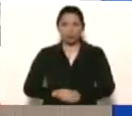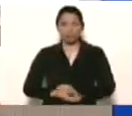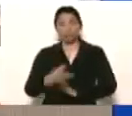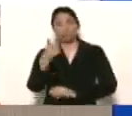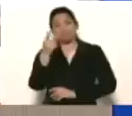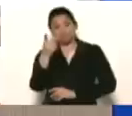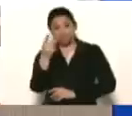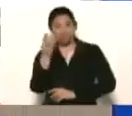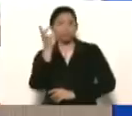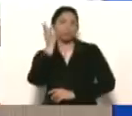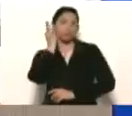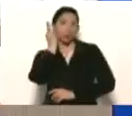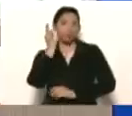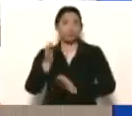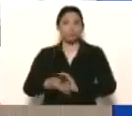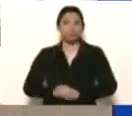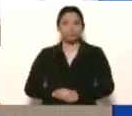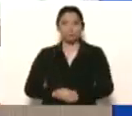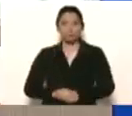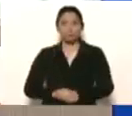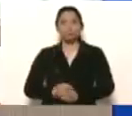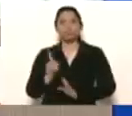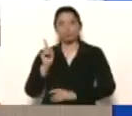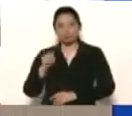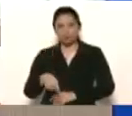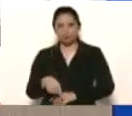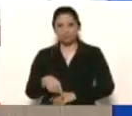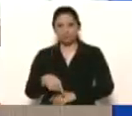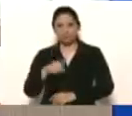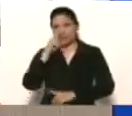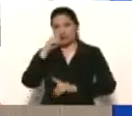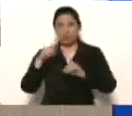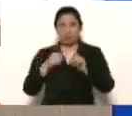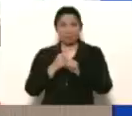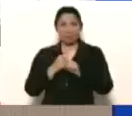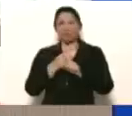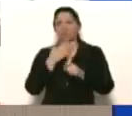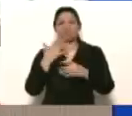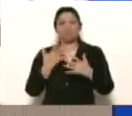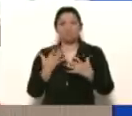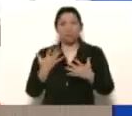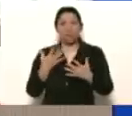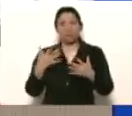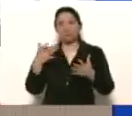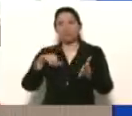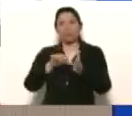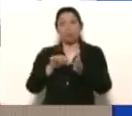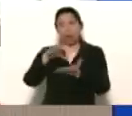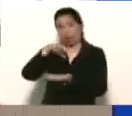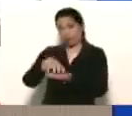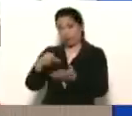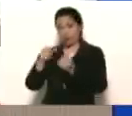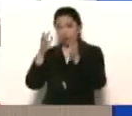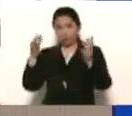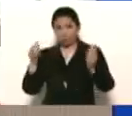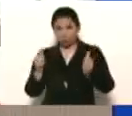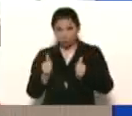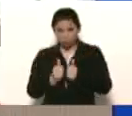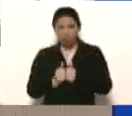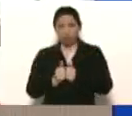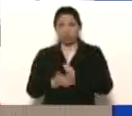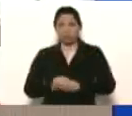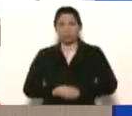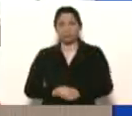el siguiente caso es también una femenina que proviene procede del estado anzoátegui de aragua de barcelona